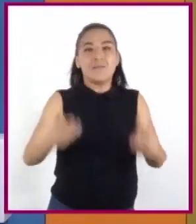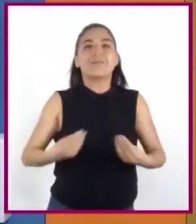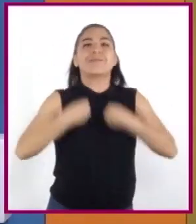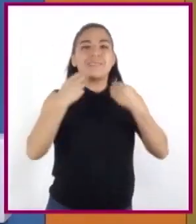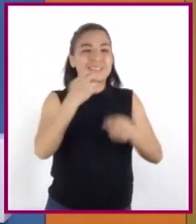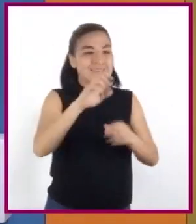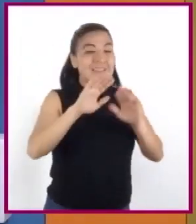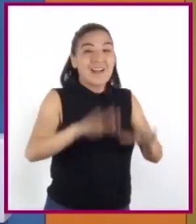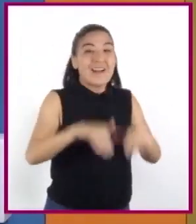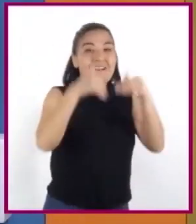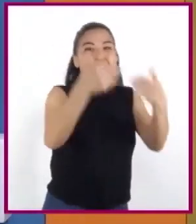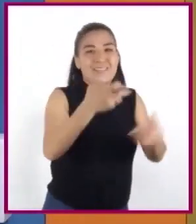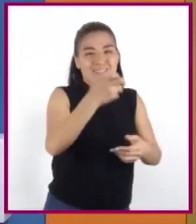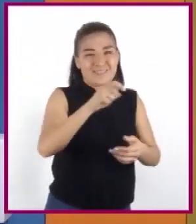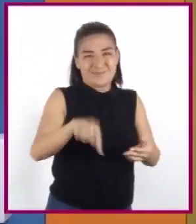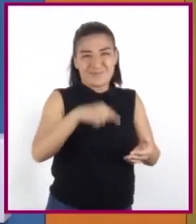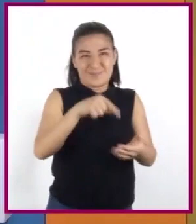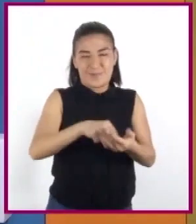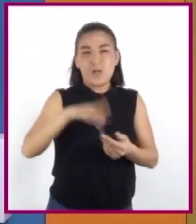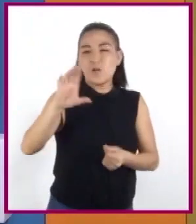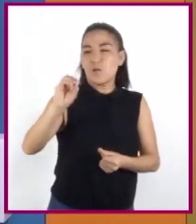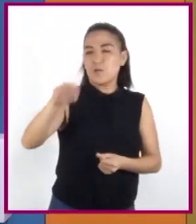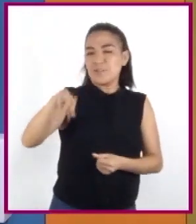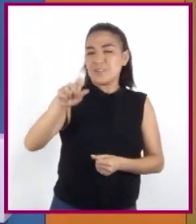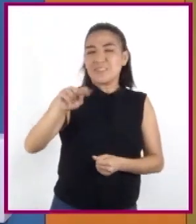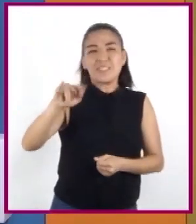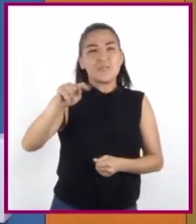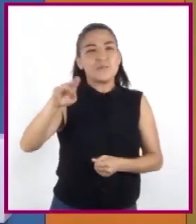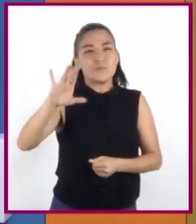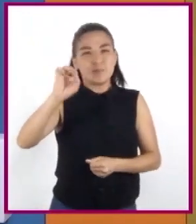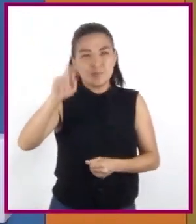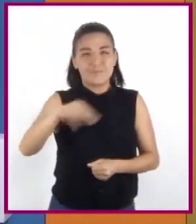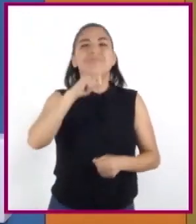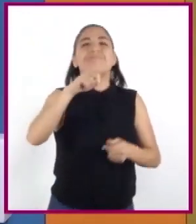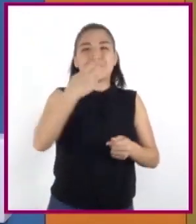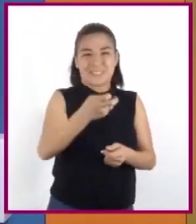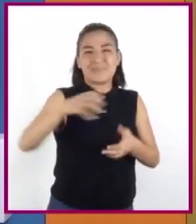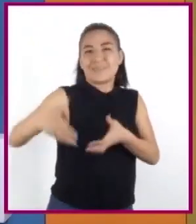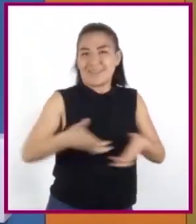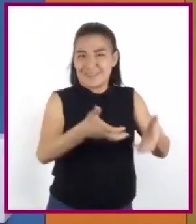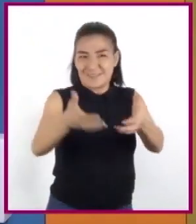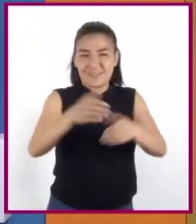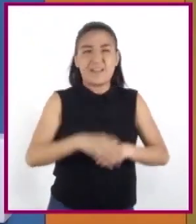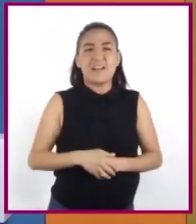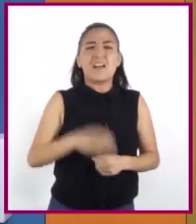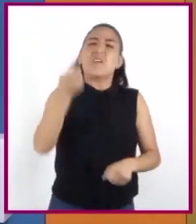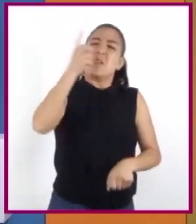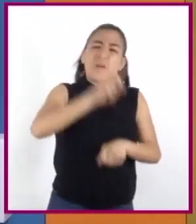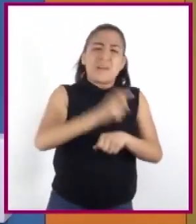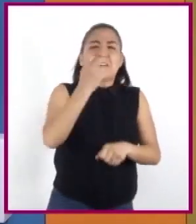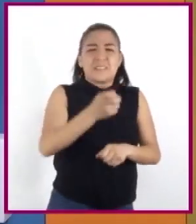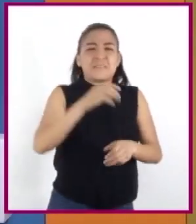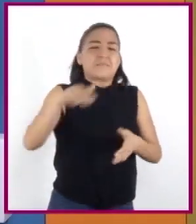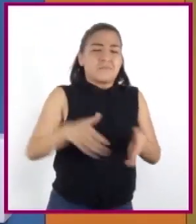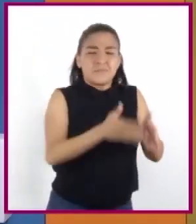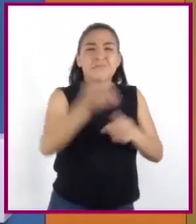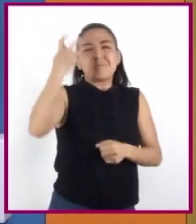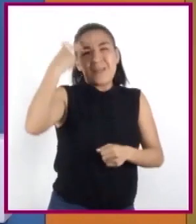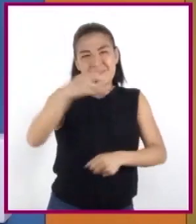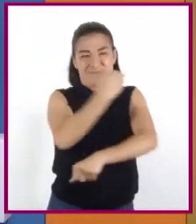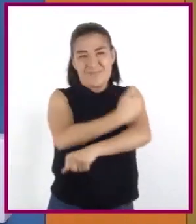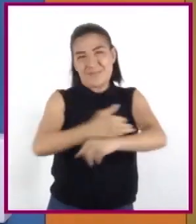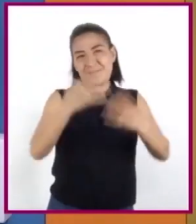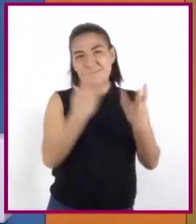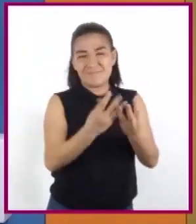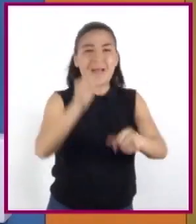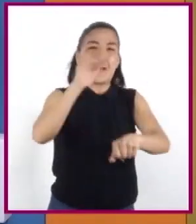las afueras de la Ciudad Constitución, lugar por el que pasa esta carretera. Cierto día él realizó un viaje por esta ruta con su familia